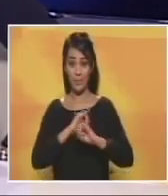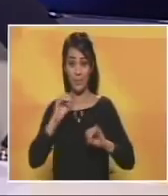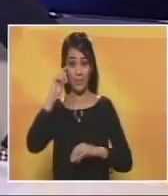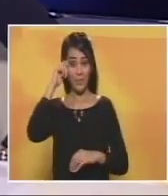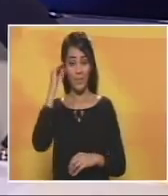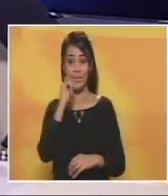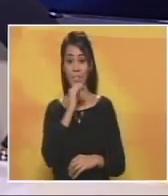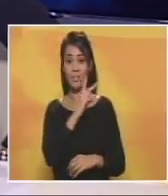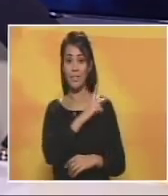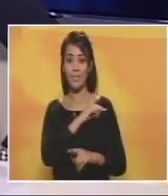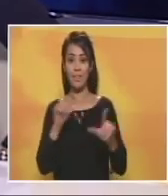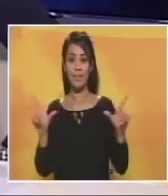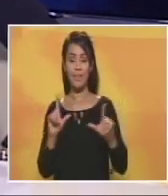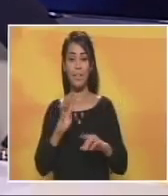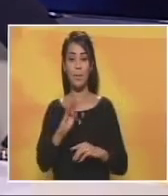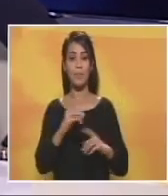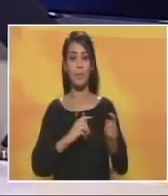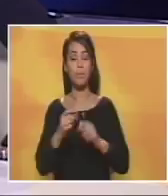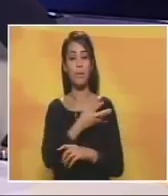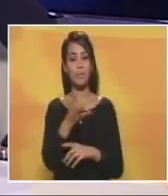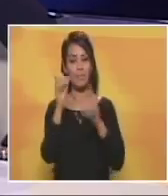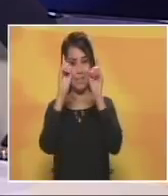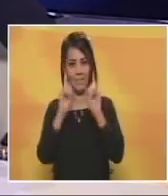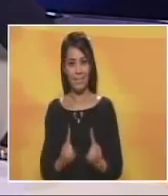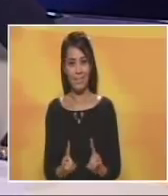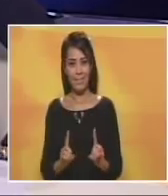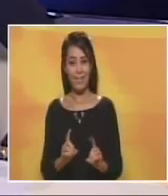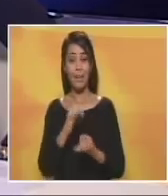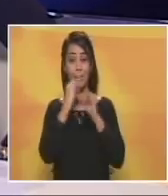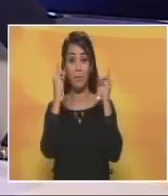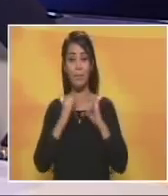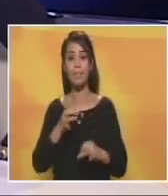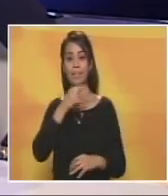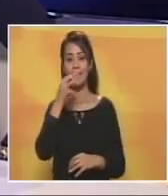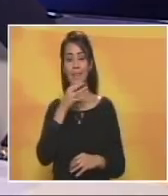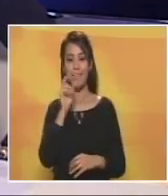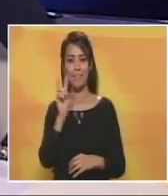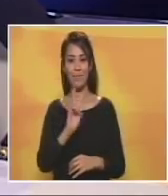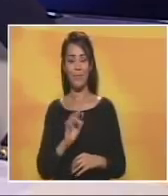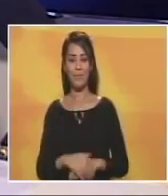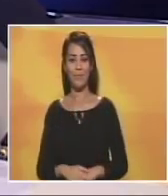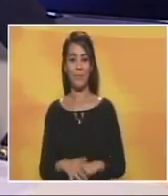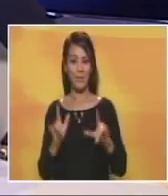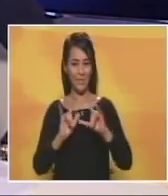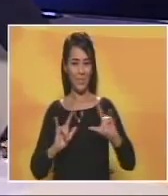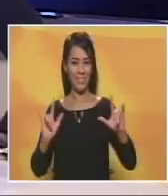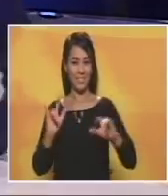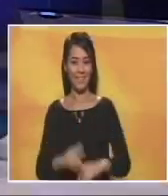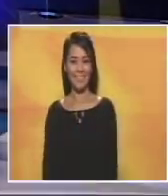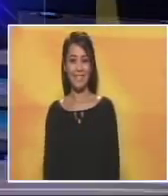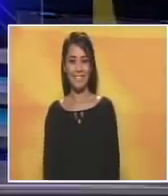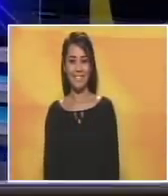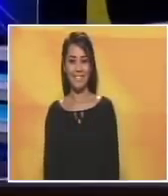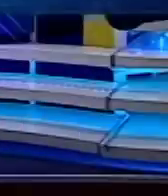emisión meridiana de Noticiero Venevisión. Recuerden, Noticiero Venevisión, Canal 4 reporta, ustedes deciden. A todos, muy buenas tardes.